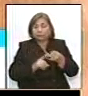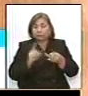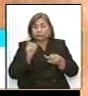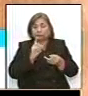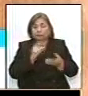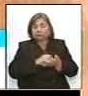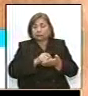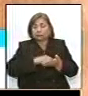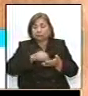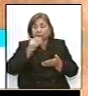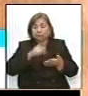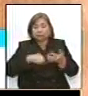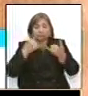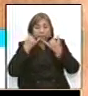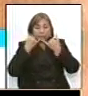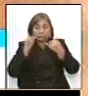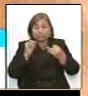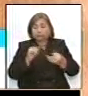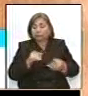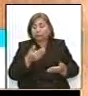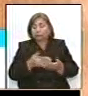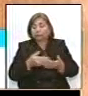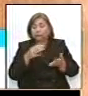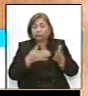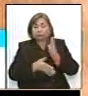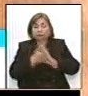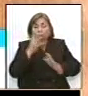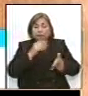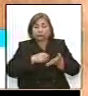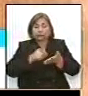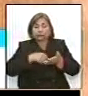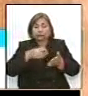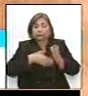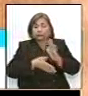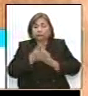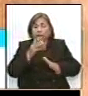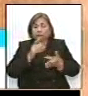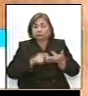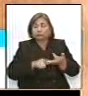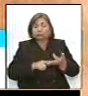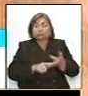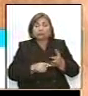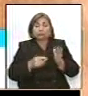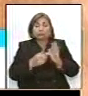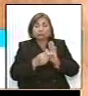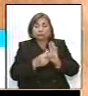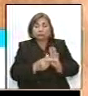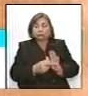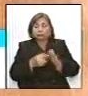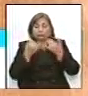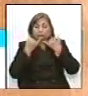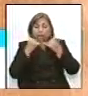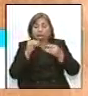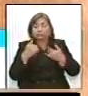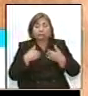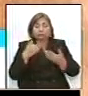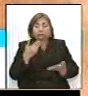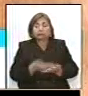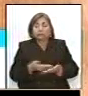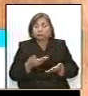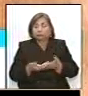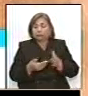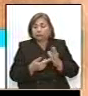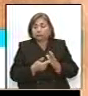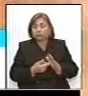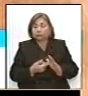firmado los informes y que su firma ha sido burdamente falsificada, que los informes de representación son informativos y que no tienen como objeto sustentar el uso de